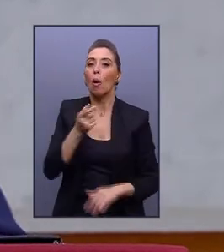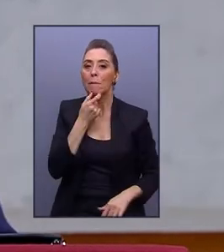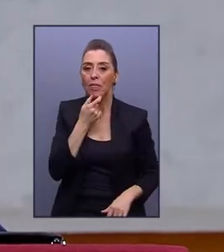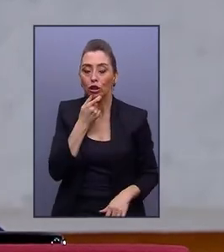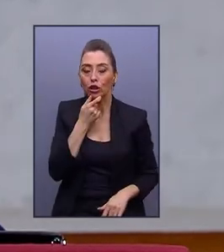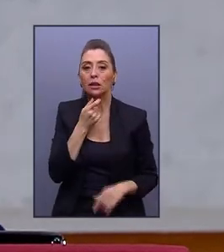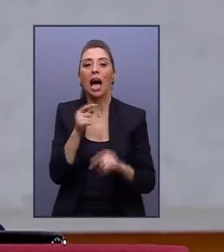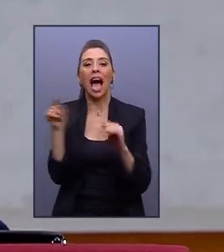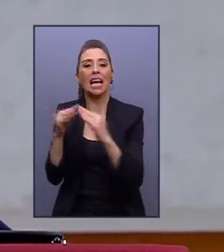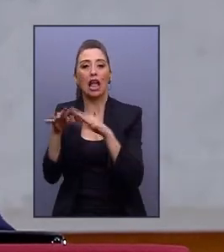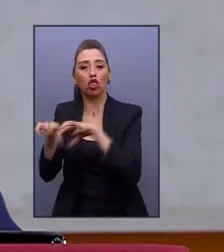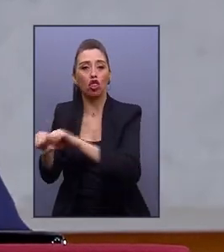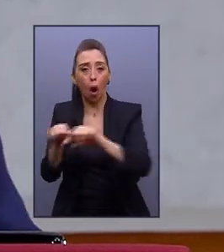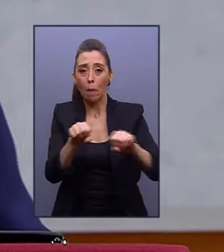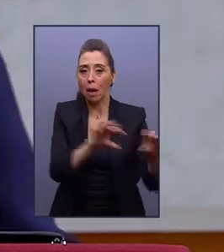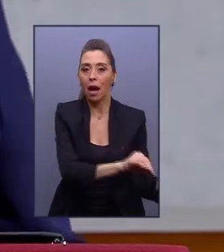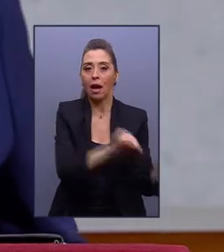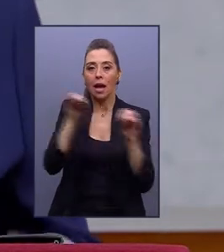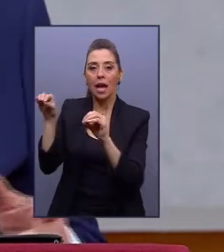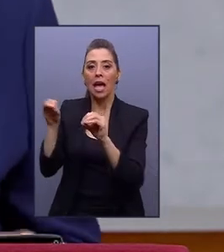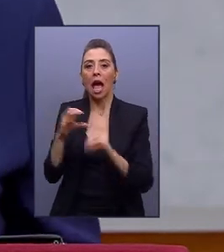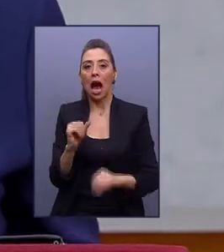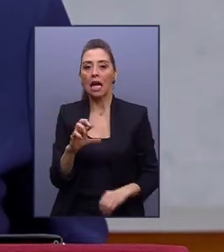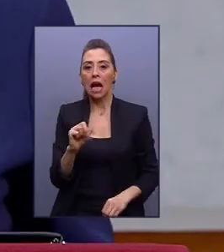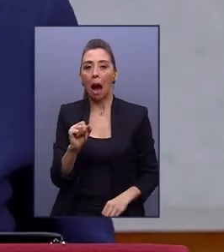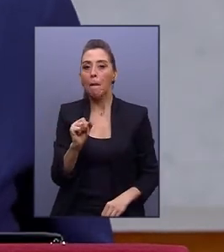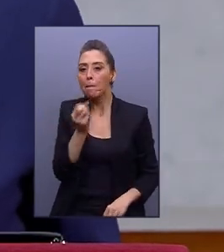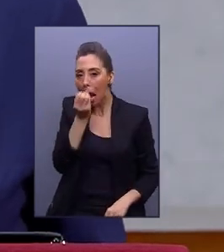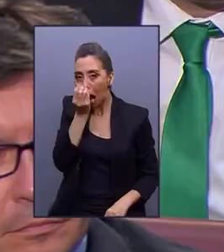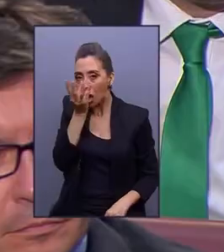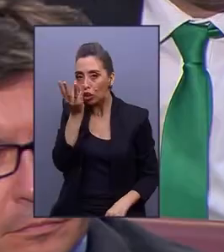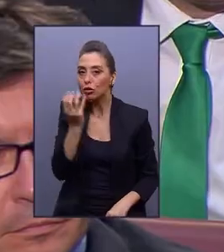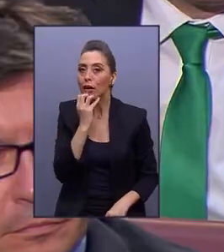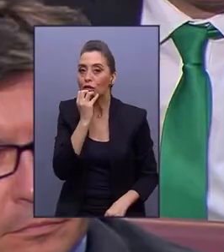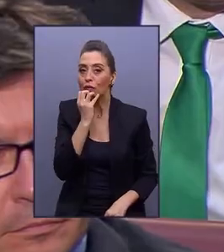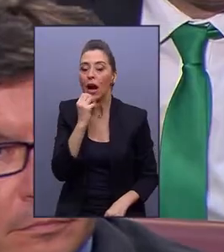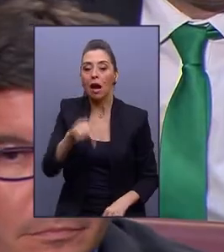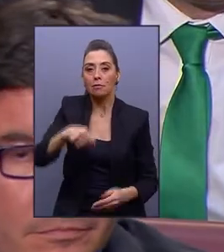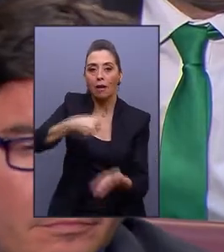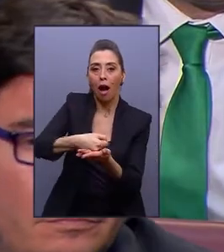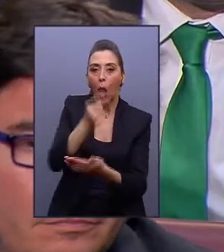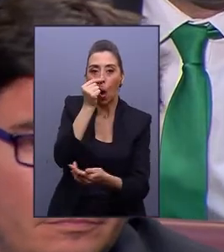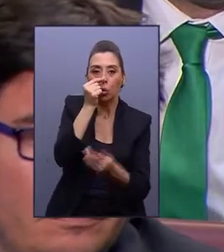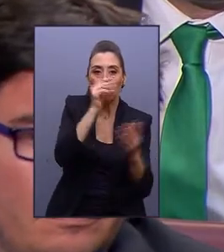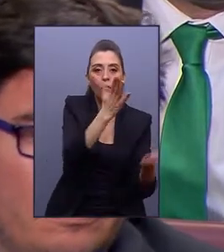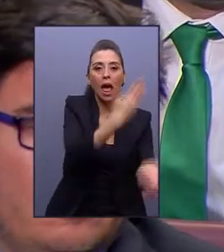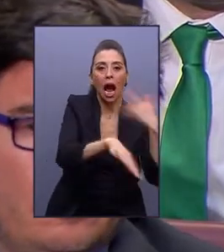nuevas viviendas en el condominio Caparrosa, en plena ciudad de Antofagasta. Pero